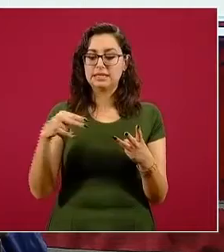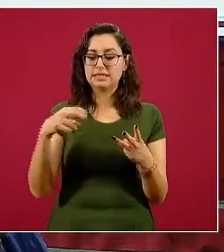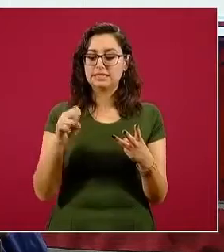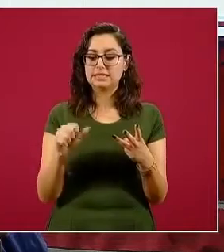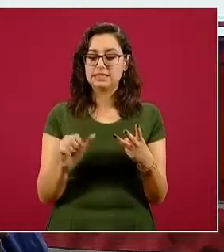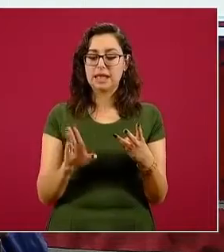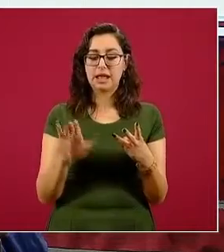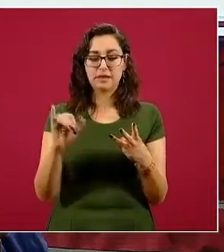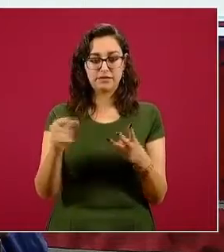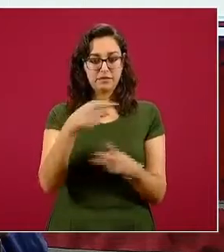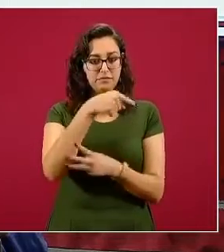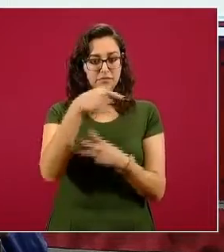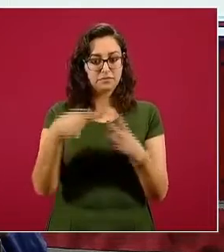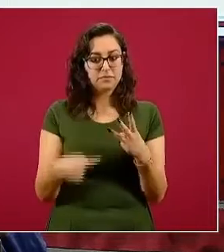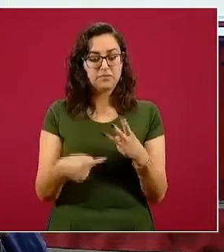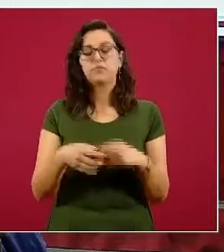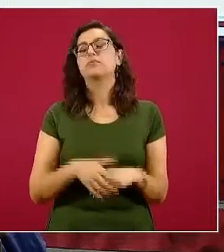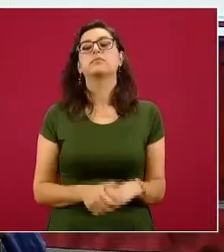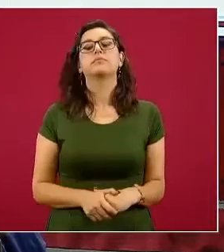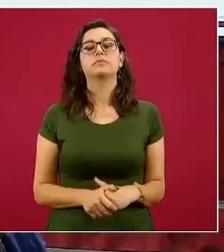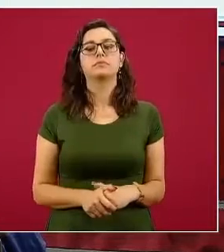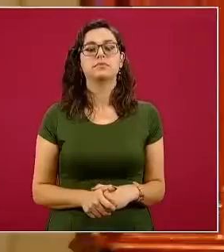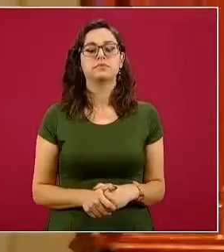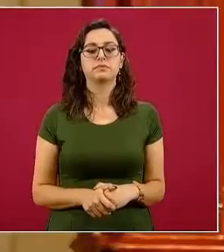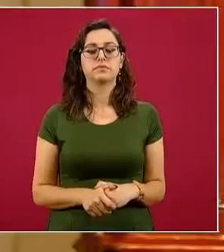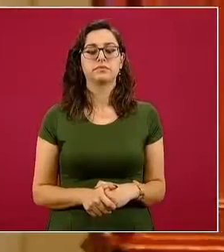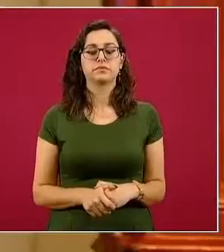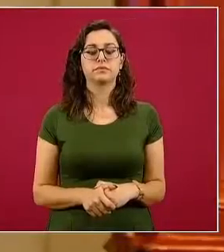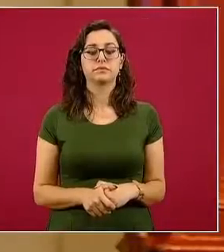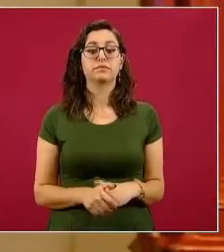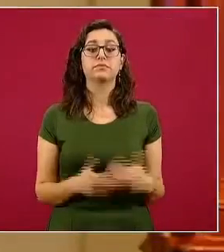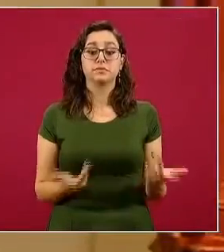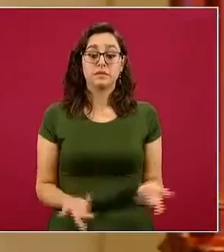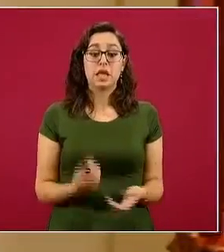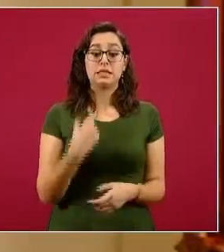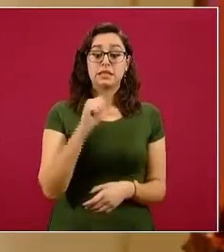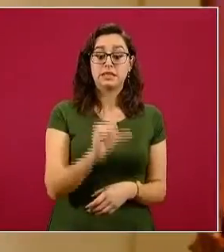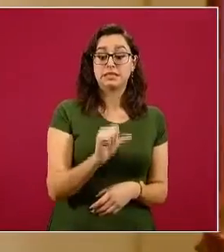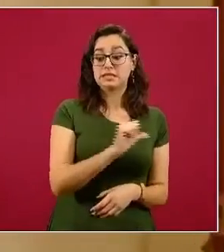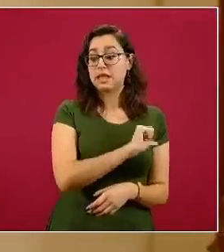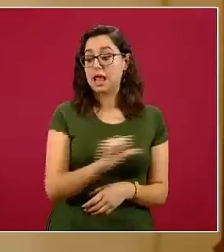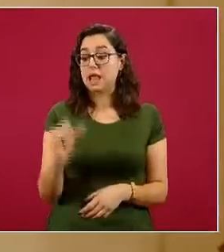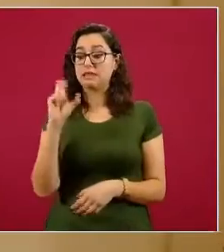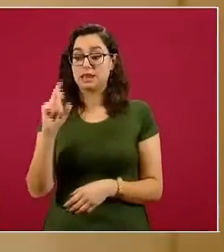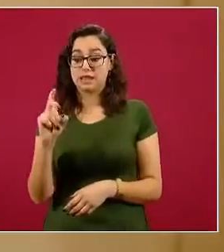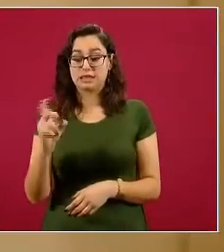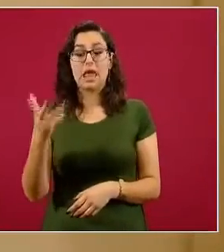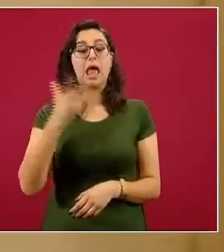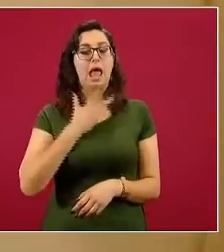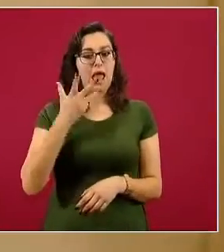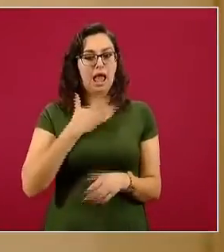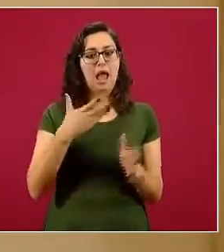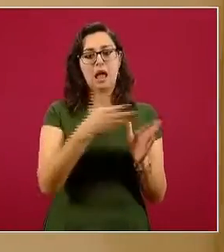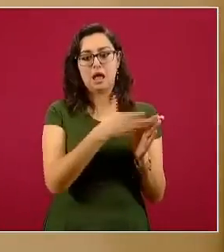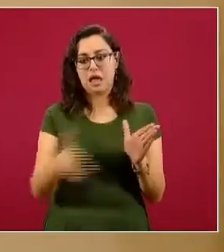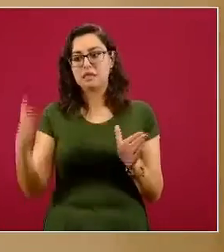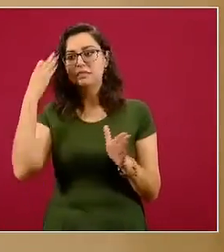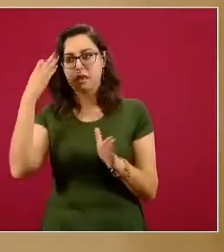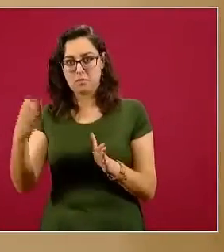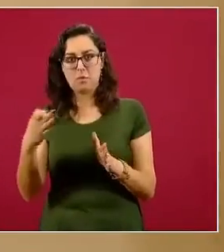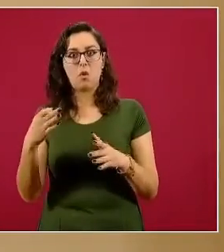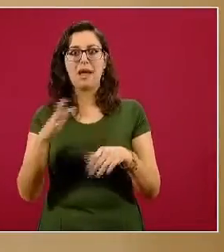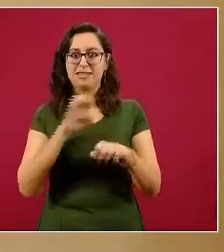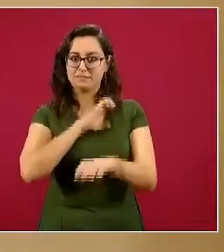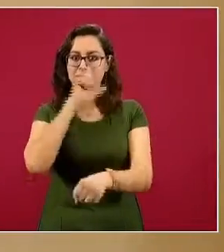Y todos ellos, aparte de la jornada que va a ser del 16 al 30, están de manera